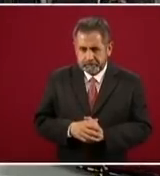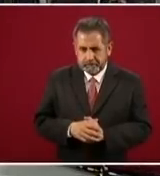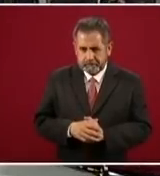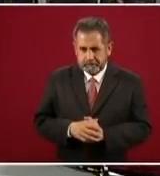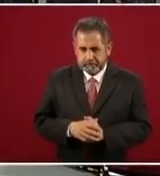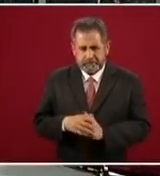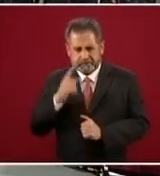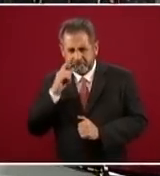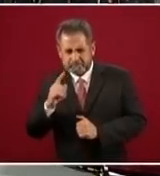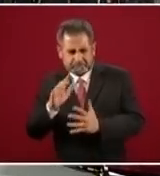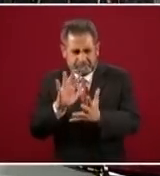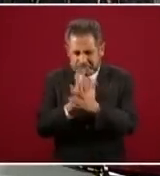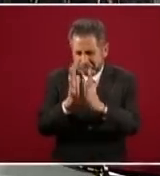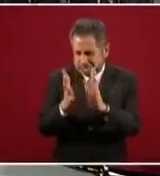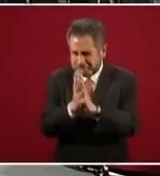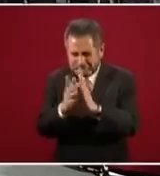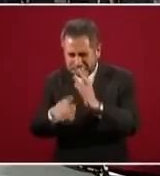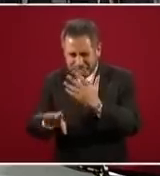Esto es un complot.